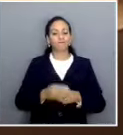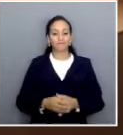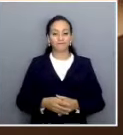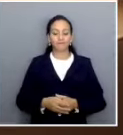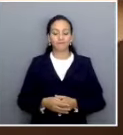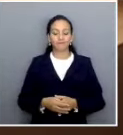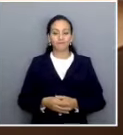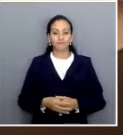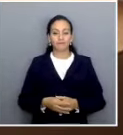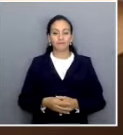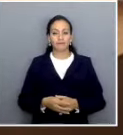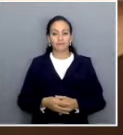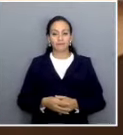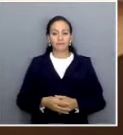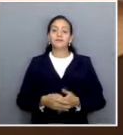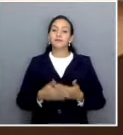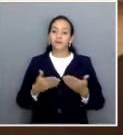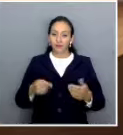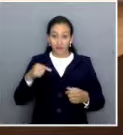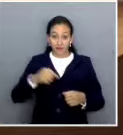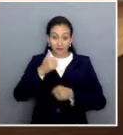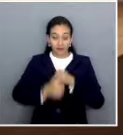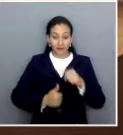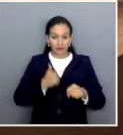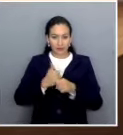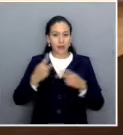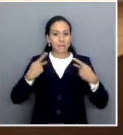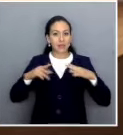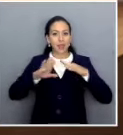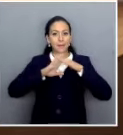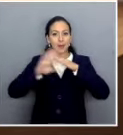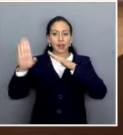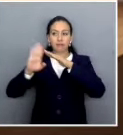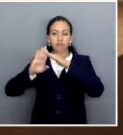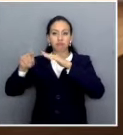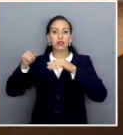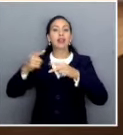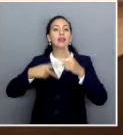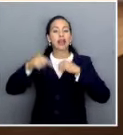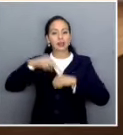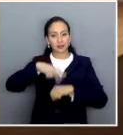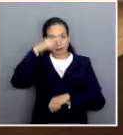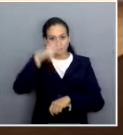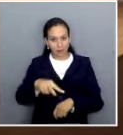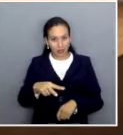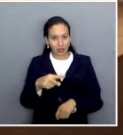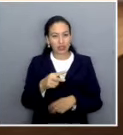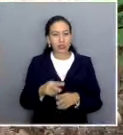Y en el presente año, el número de migrantes que ingresaron al país de manera irregular se triplicó.